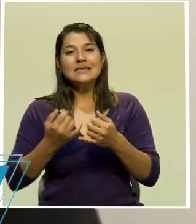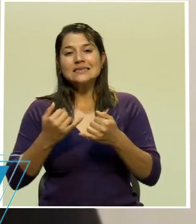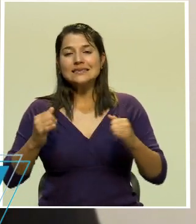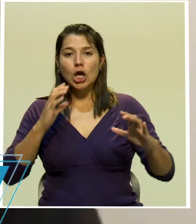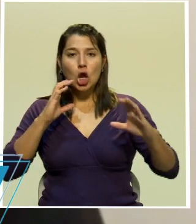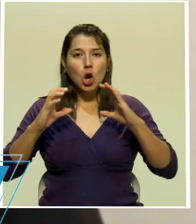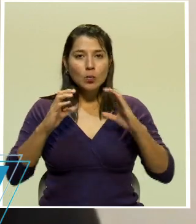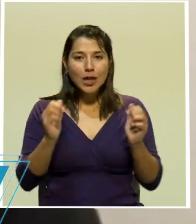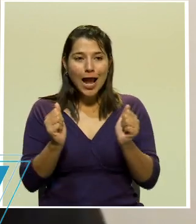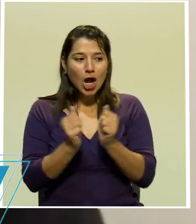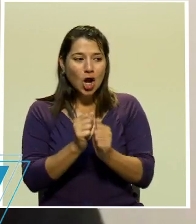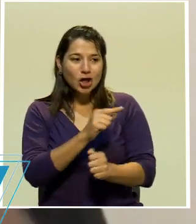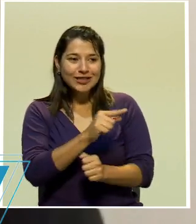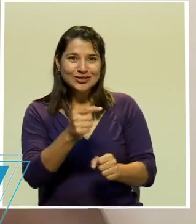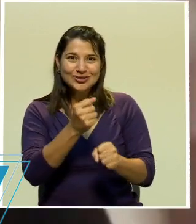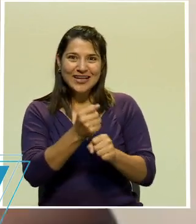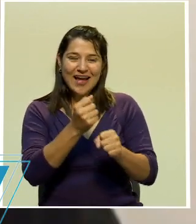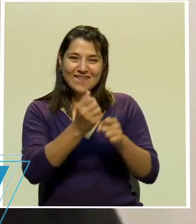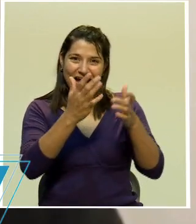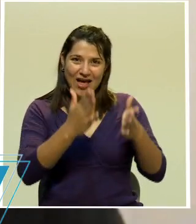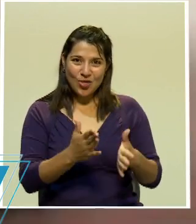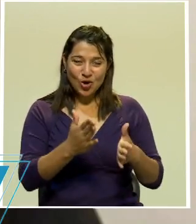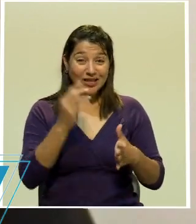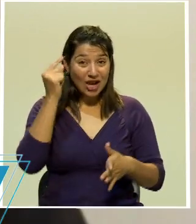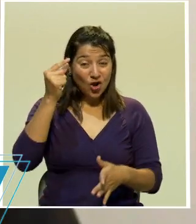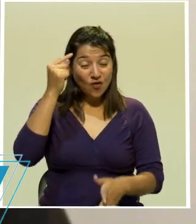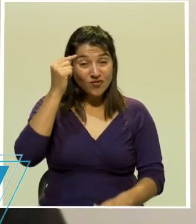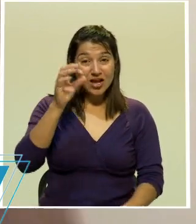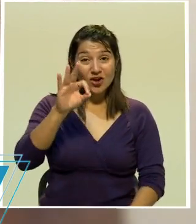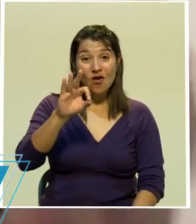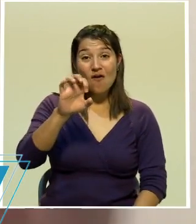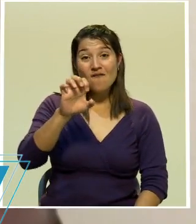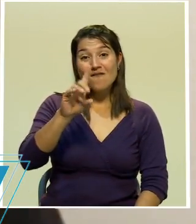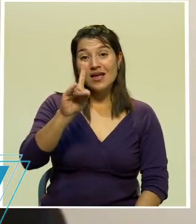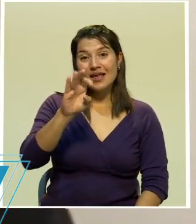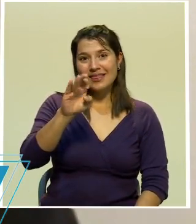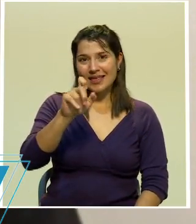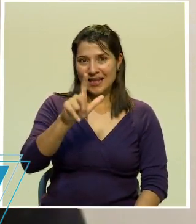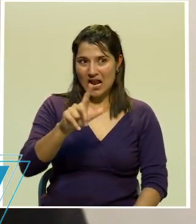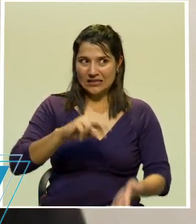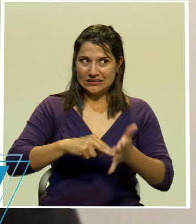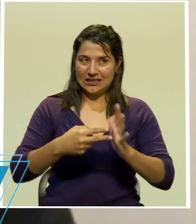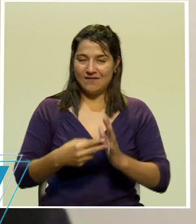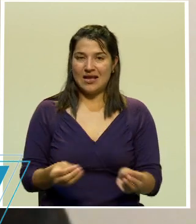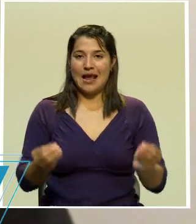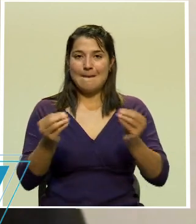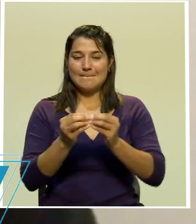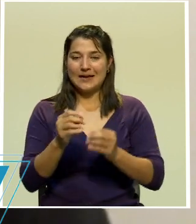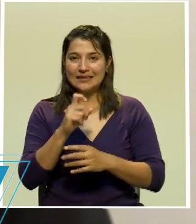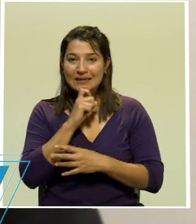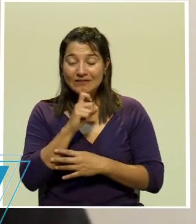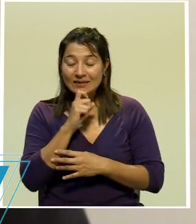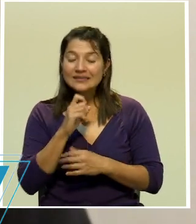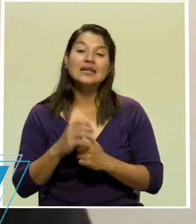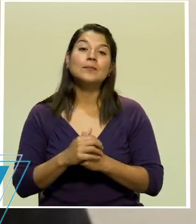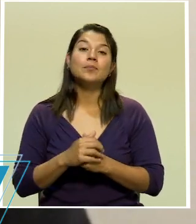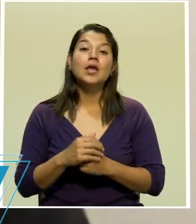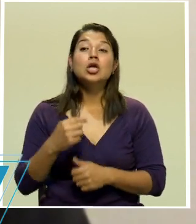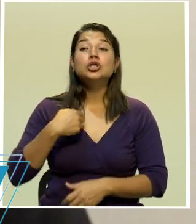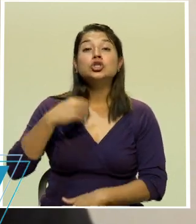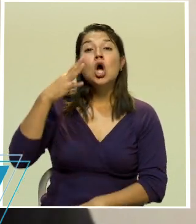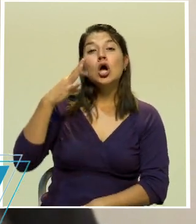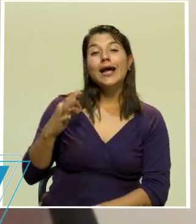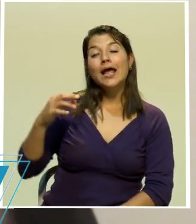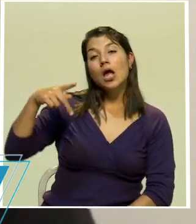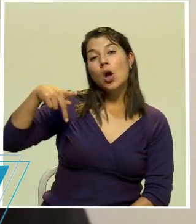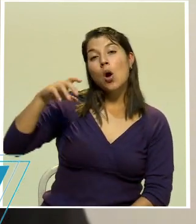haber una transición mucho más difícil que la que ha habido en el pasado. Respecto al comentario de Mike Pompeo, el secretario de Estado, yo creo que él estaba tratando